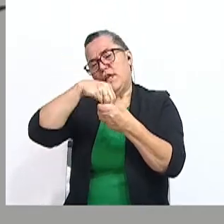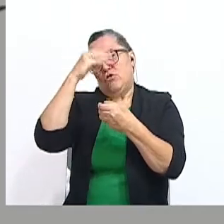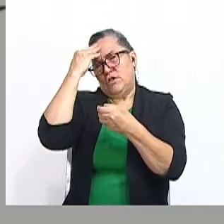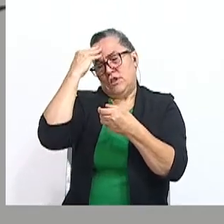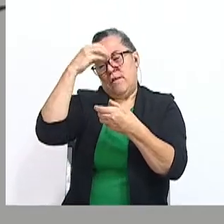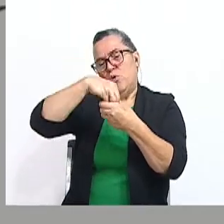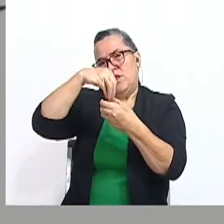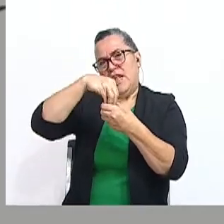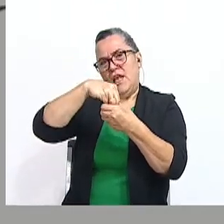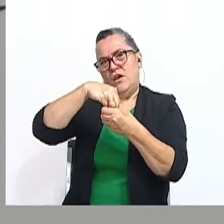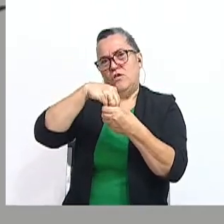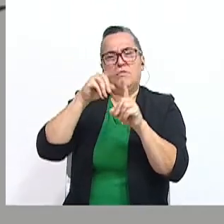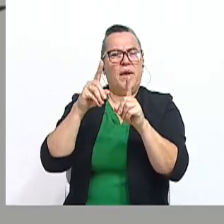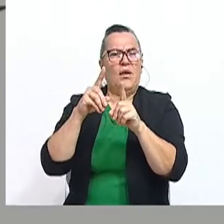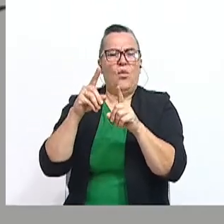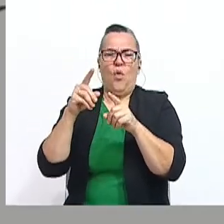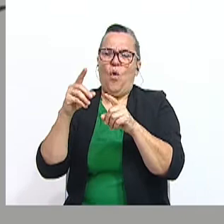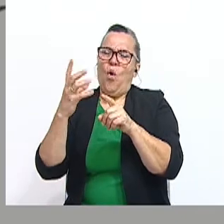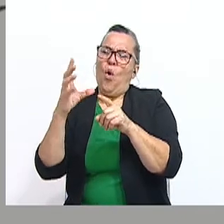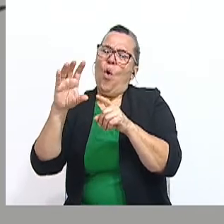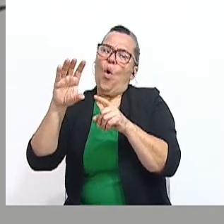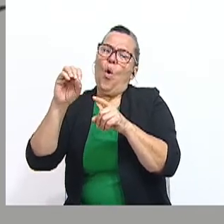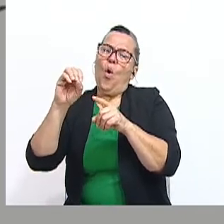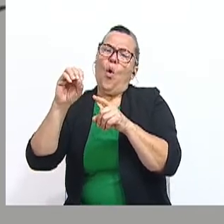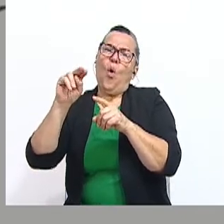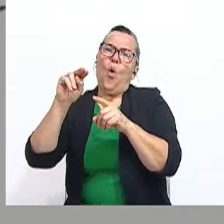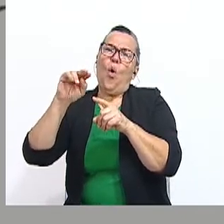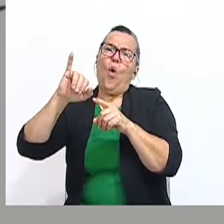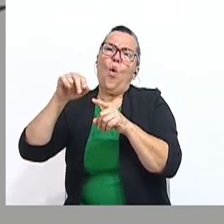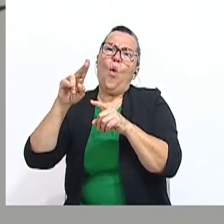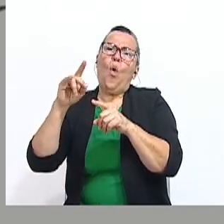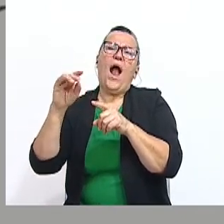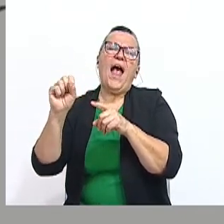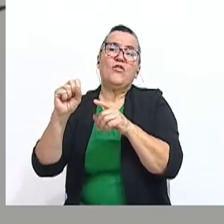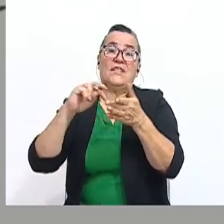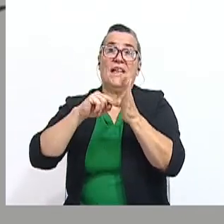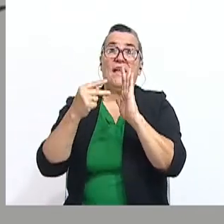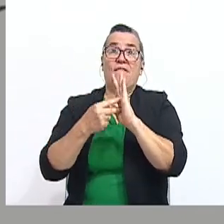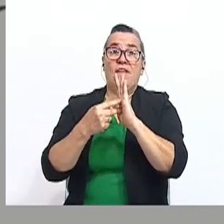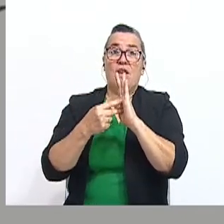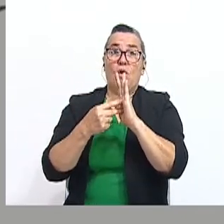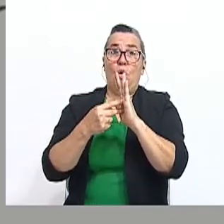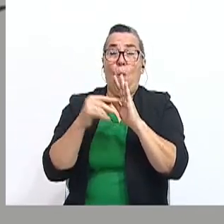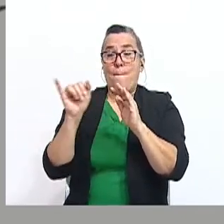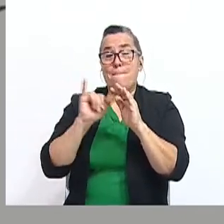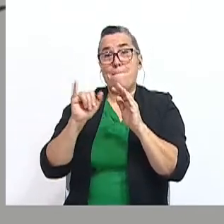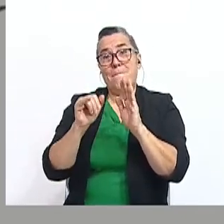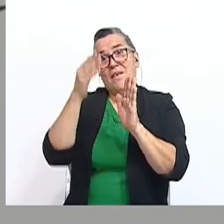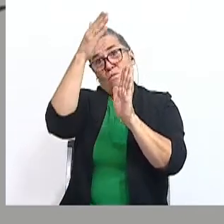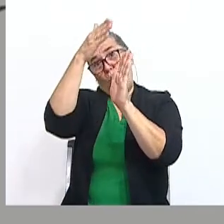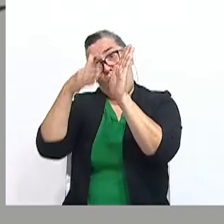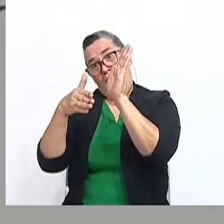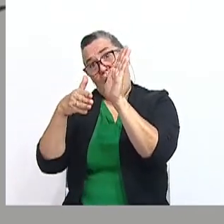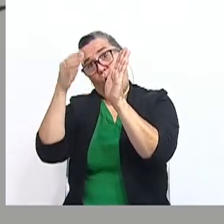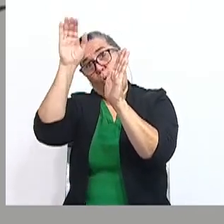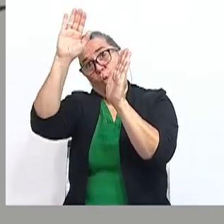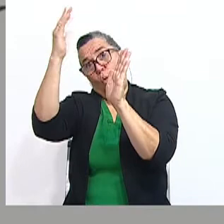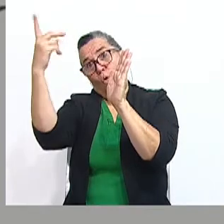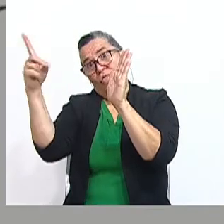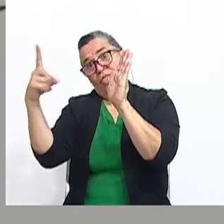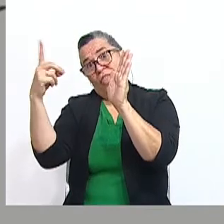¿cierto? Pero, ¿qué es conjugados? Bueno, conjugados significa que estén al mismo lado de lo que es de la